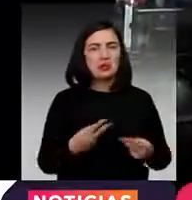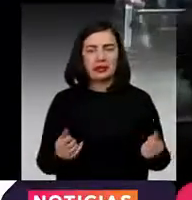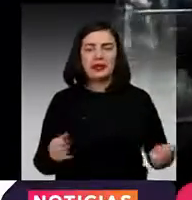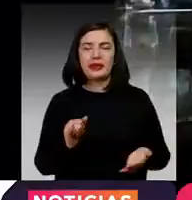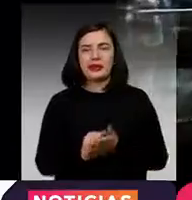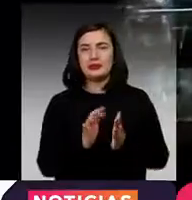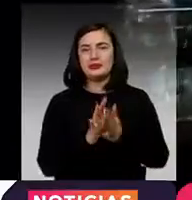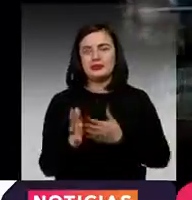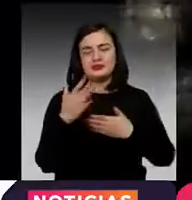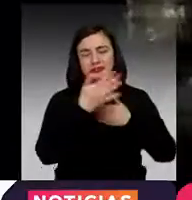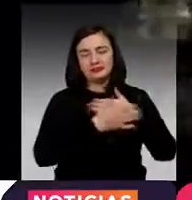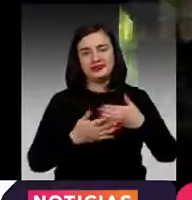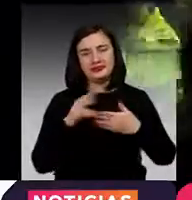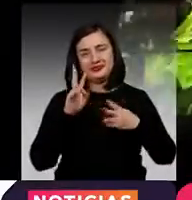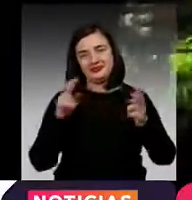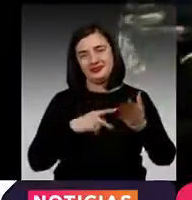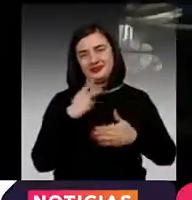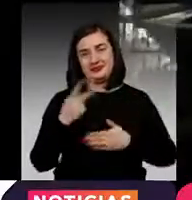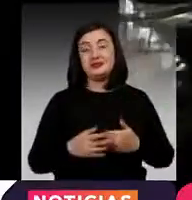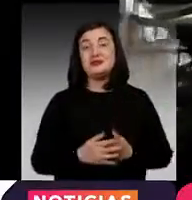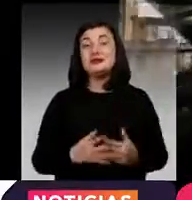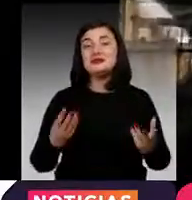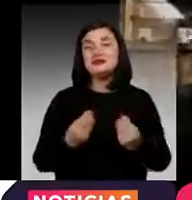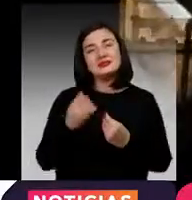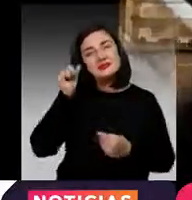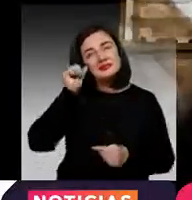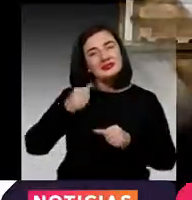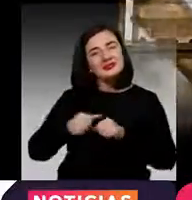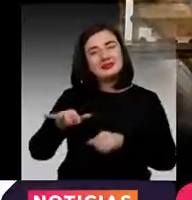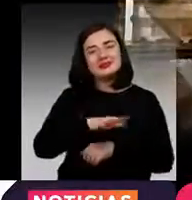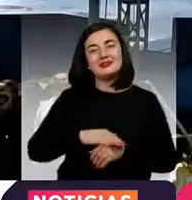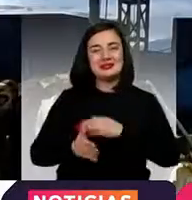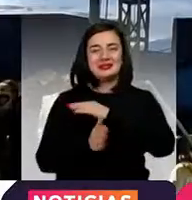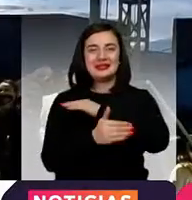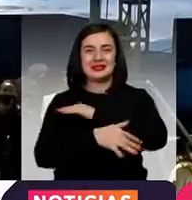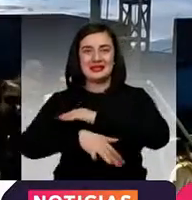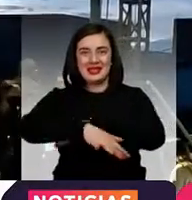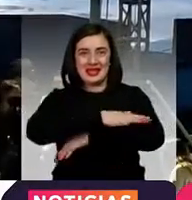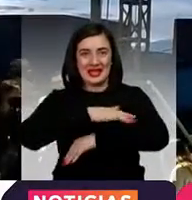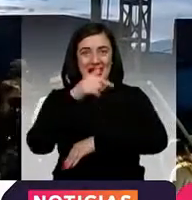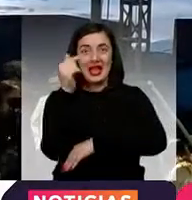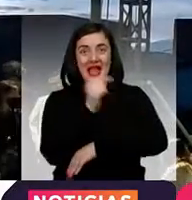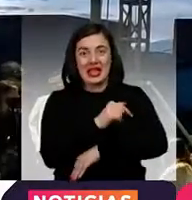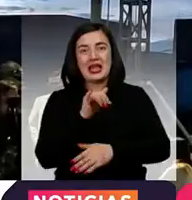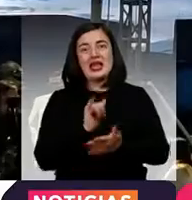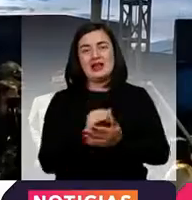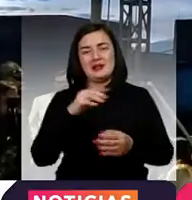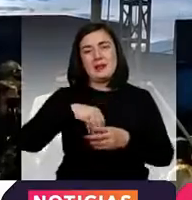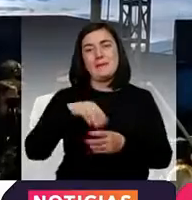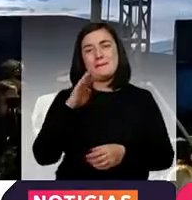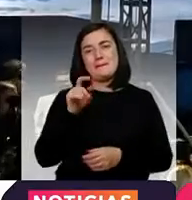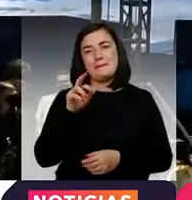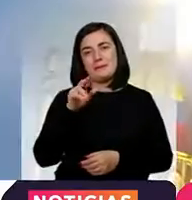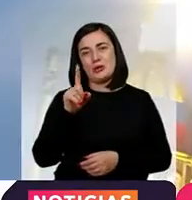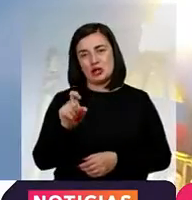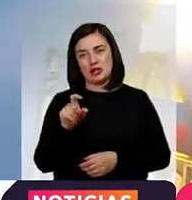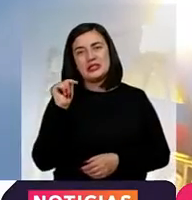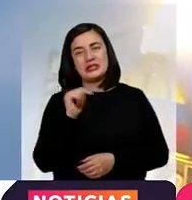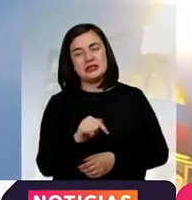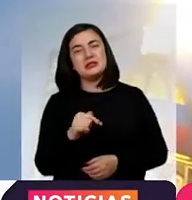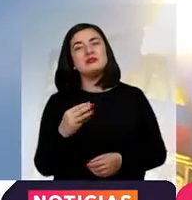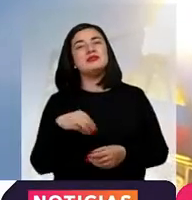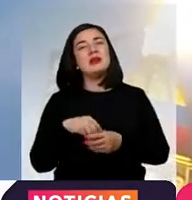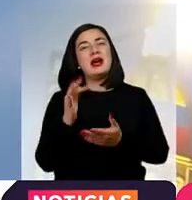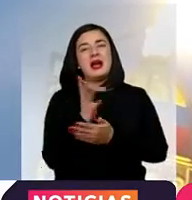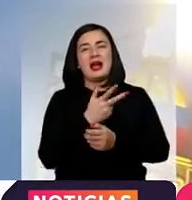El Colaboratorio de Creación y Memoria La Esquina Redonda ha sido parte del Bronx Distrito Creativo con una intervención artística conformada